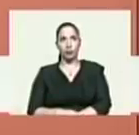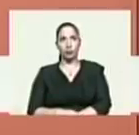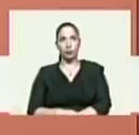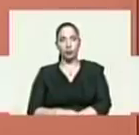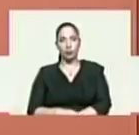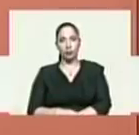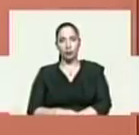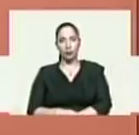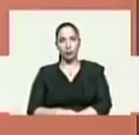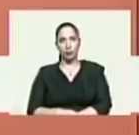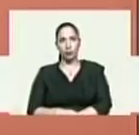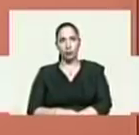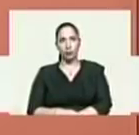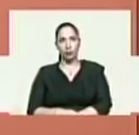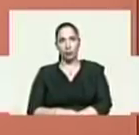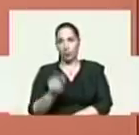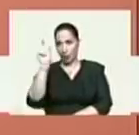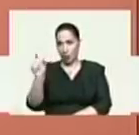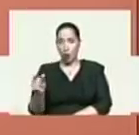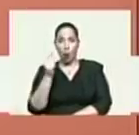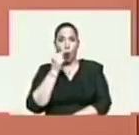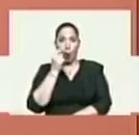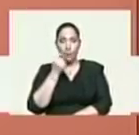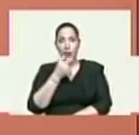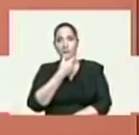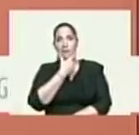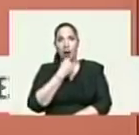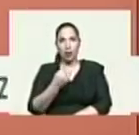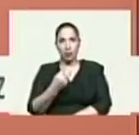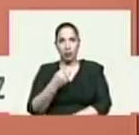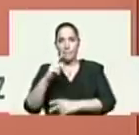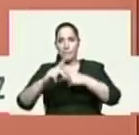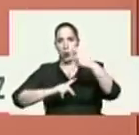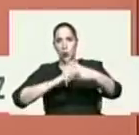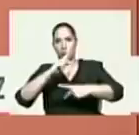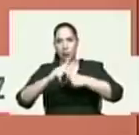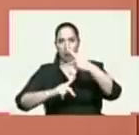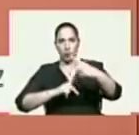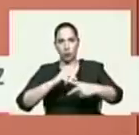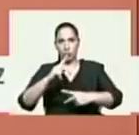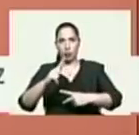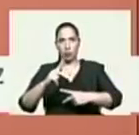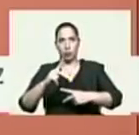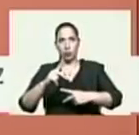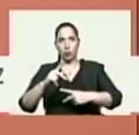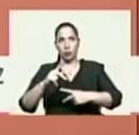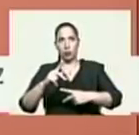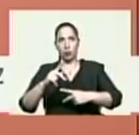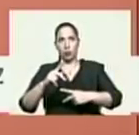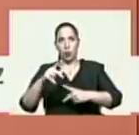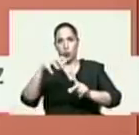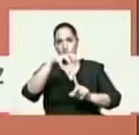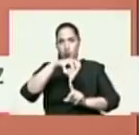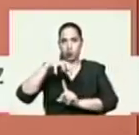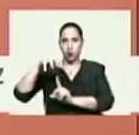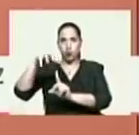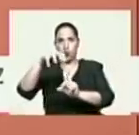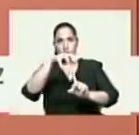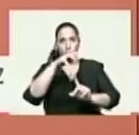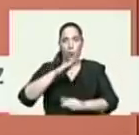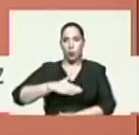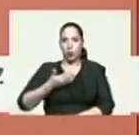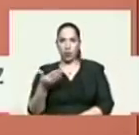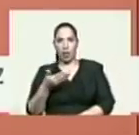incluso Carrasco facilitó el proceso para que los drones pudieran atacar